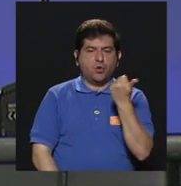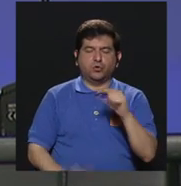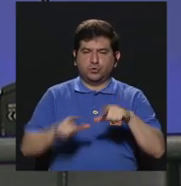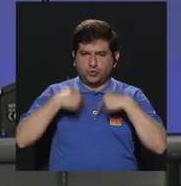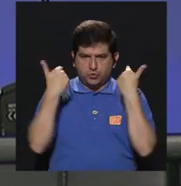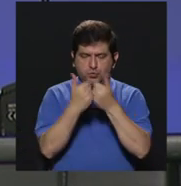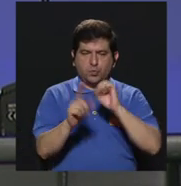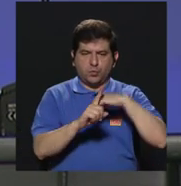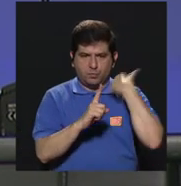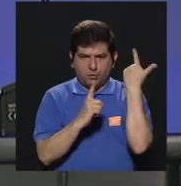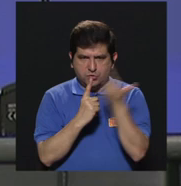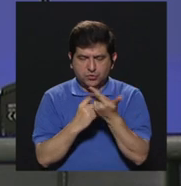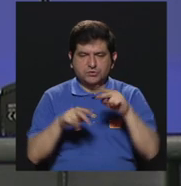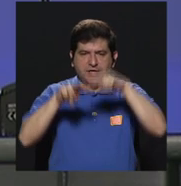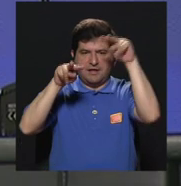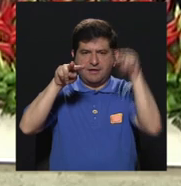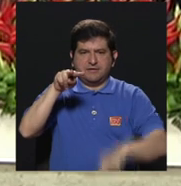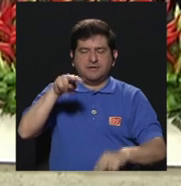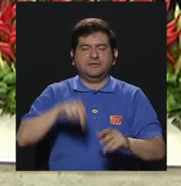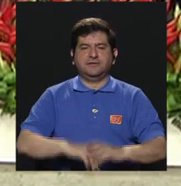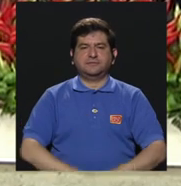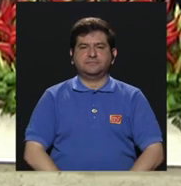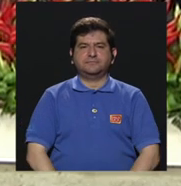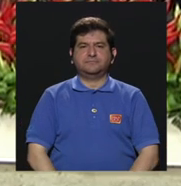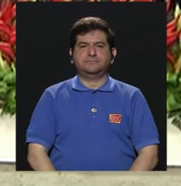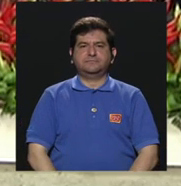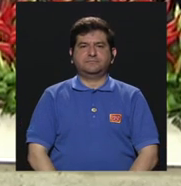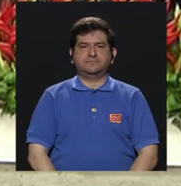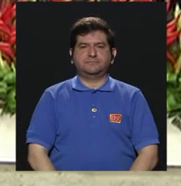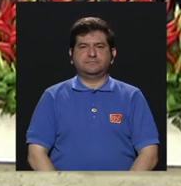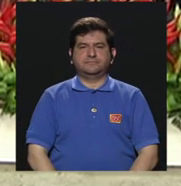grupos sociales en desventaja.